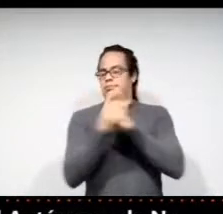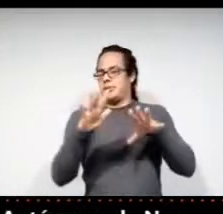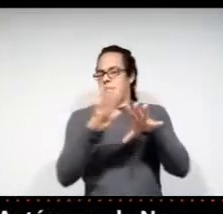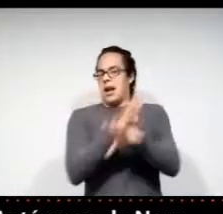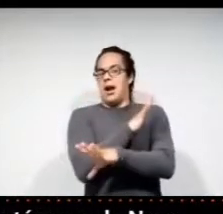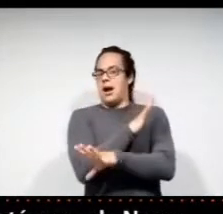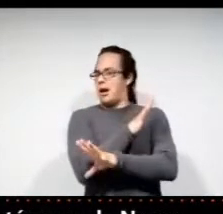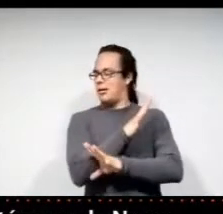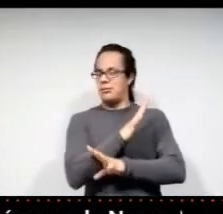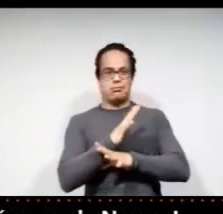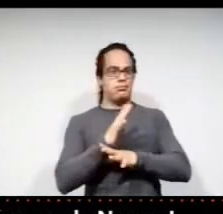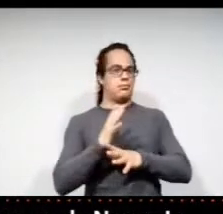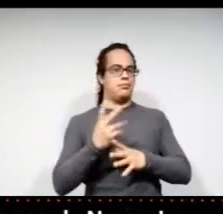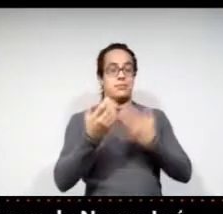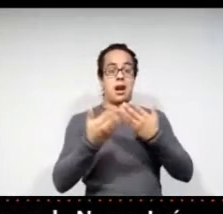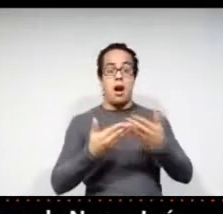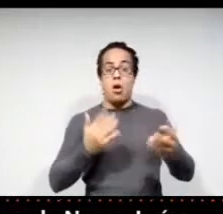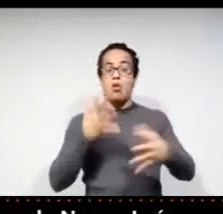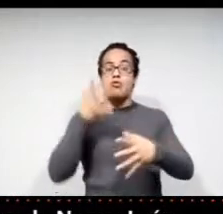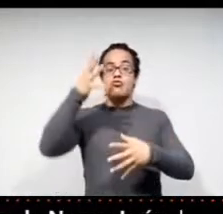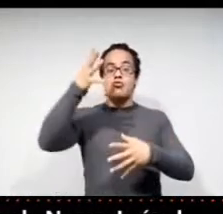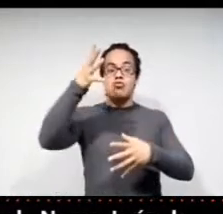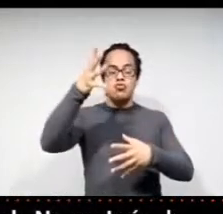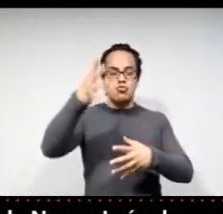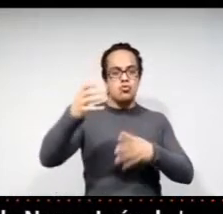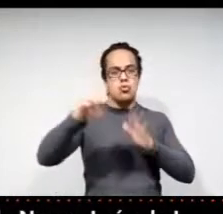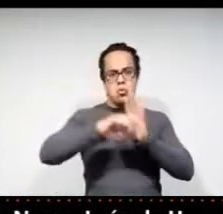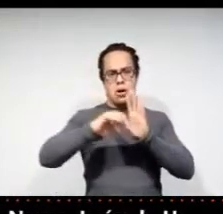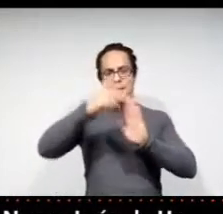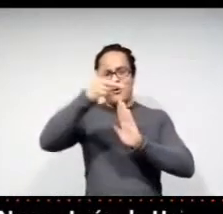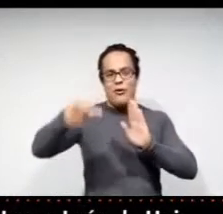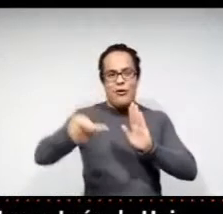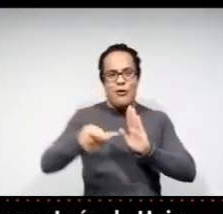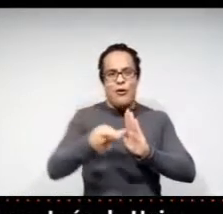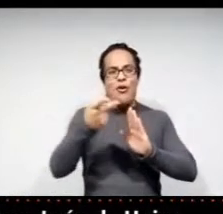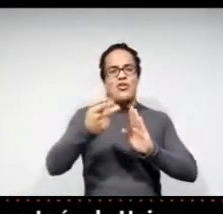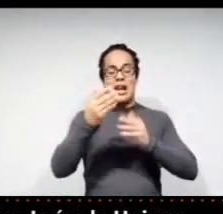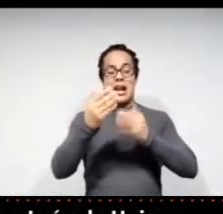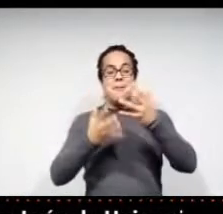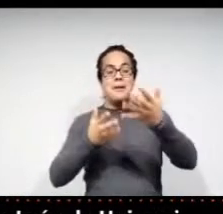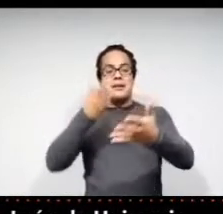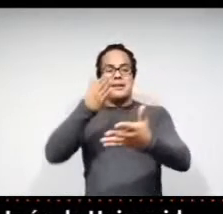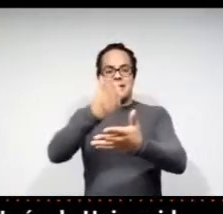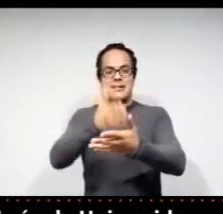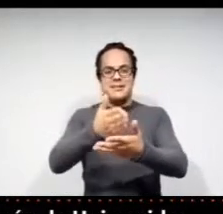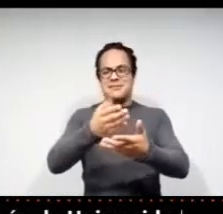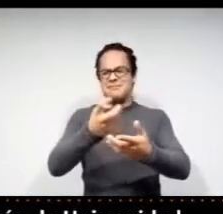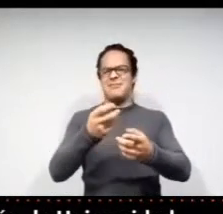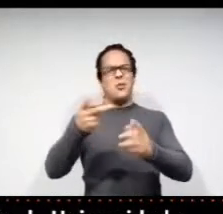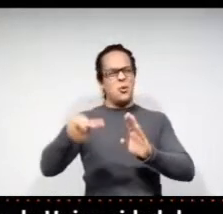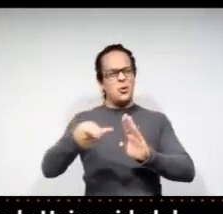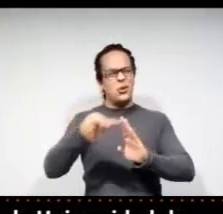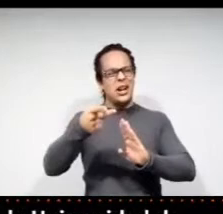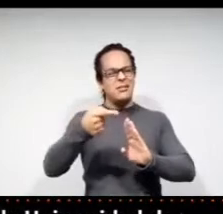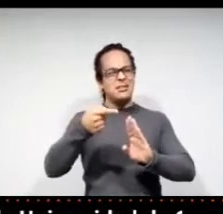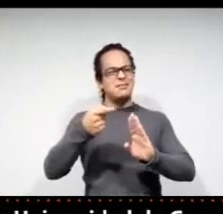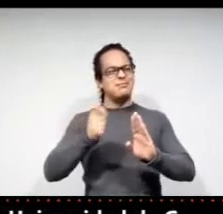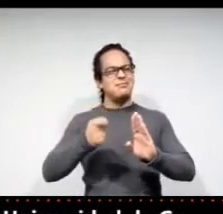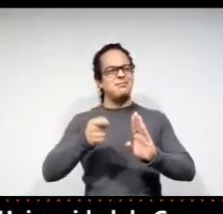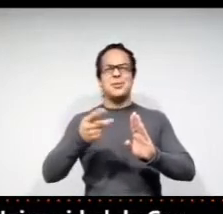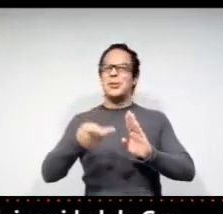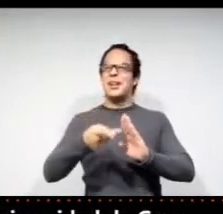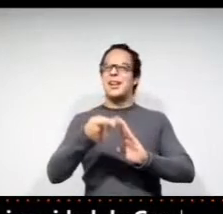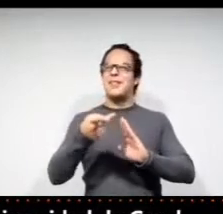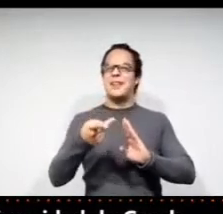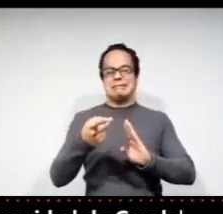que regresemos, y ya la palabra regresar se oye cada vez más extraña, hablando de cómo interpretar el regresar, estas